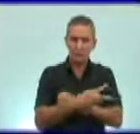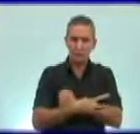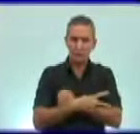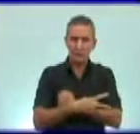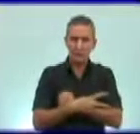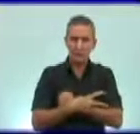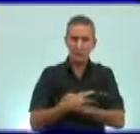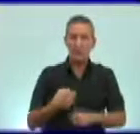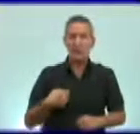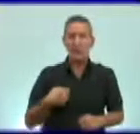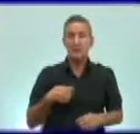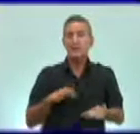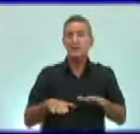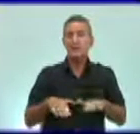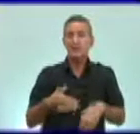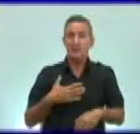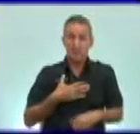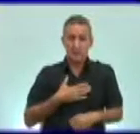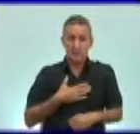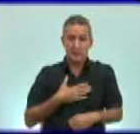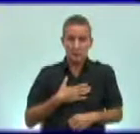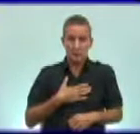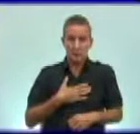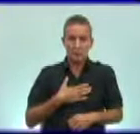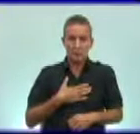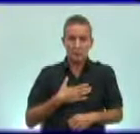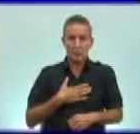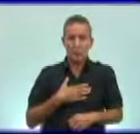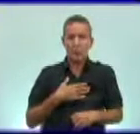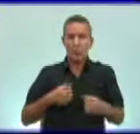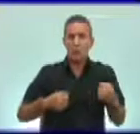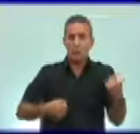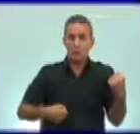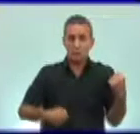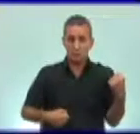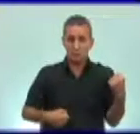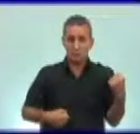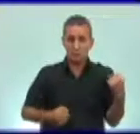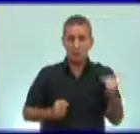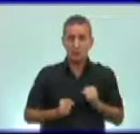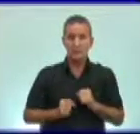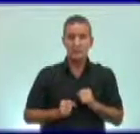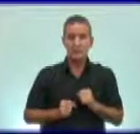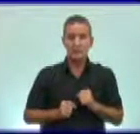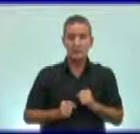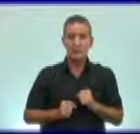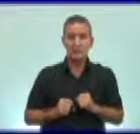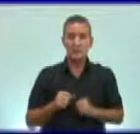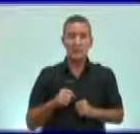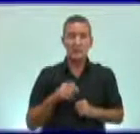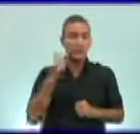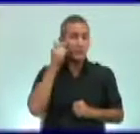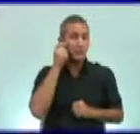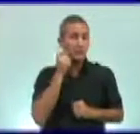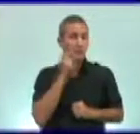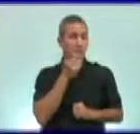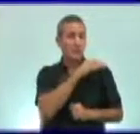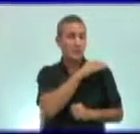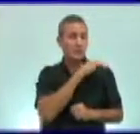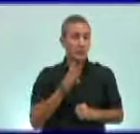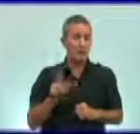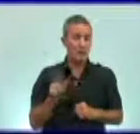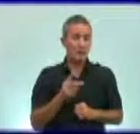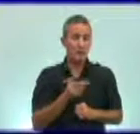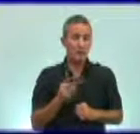dependa, como ciudadano y como soldado. Simón Bolívar está hablando de dos cuestiones: